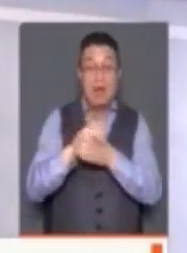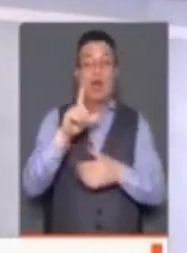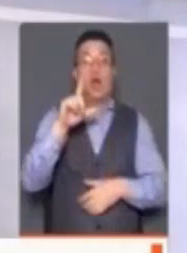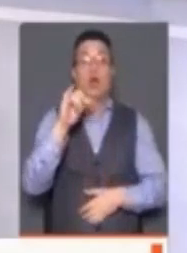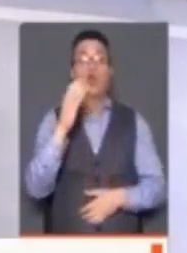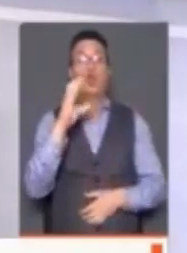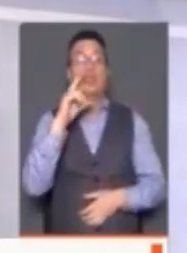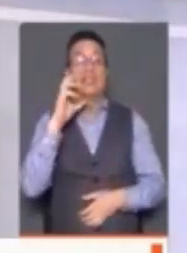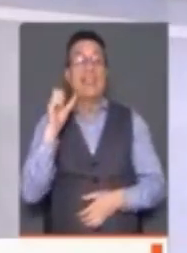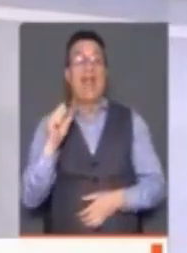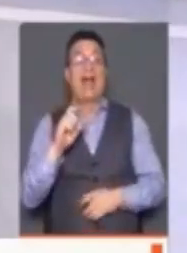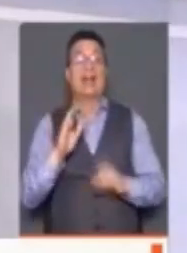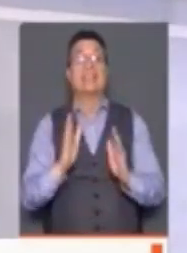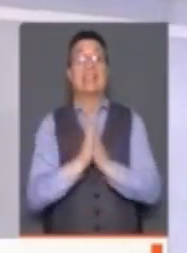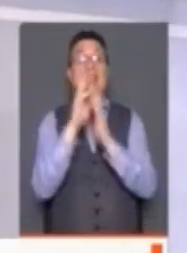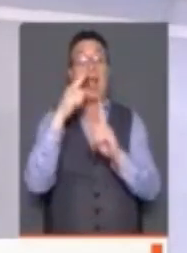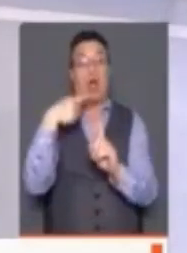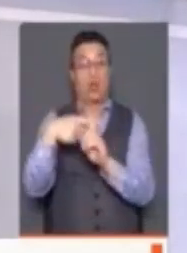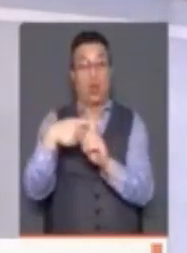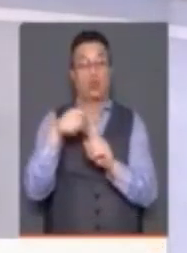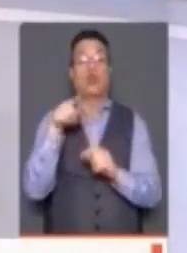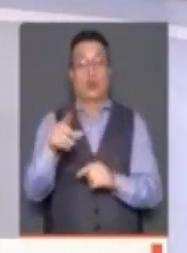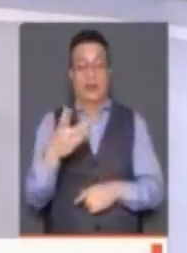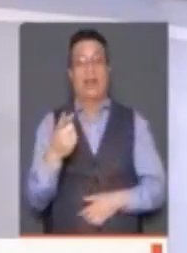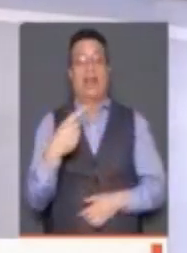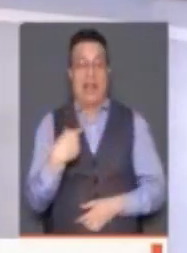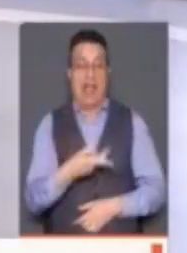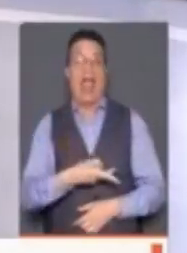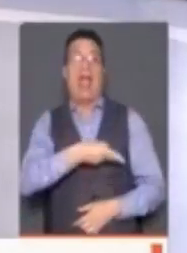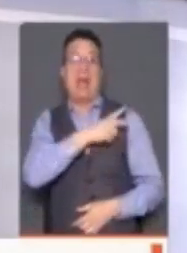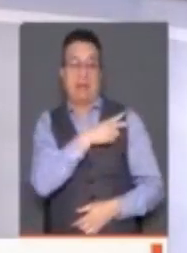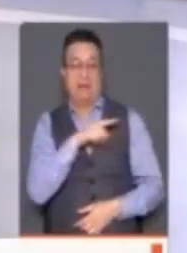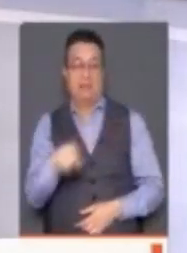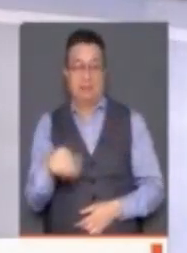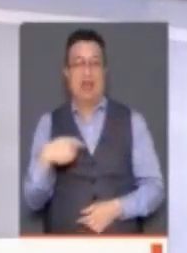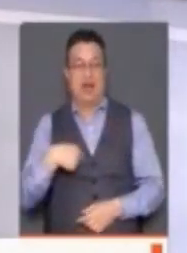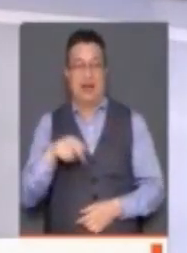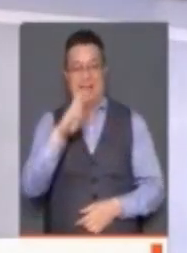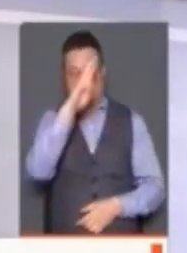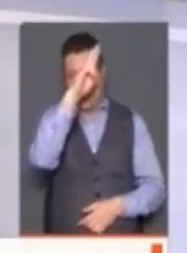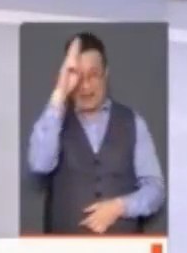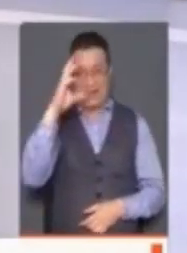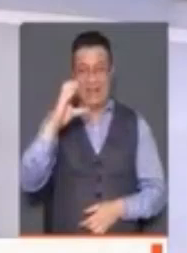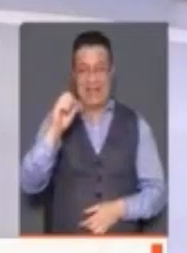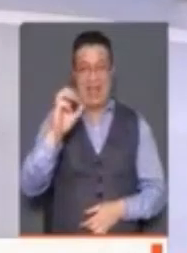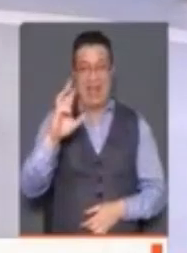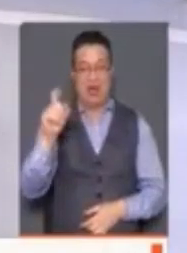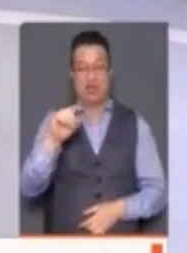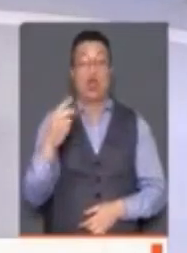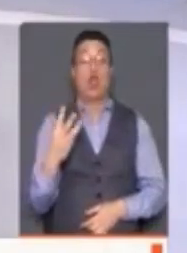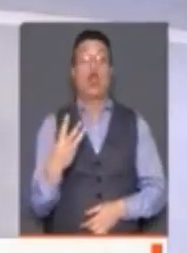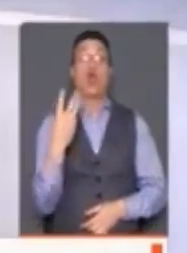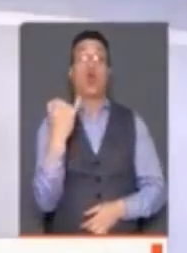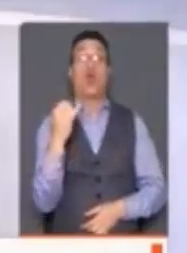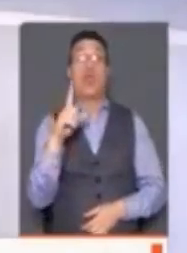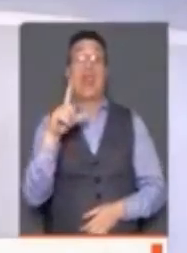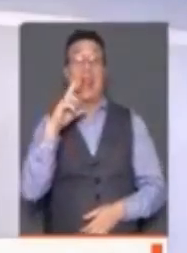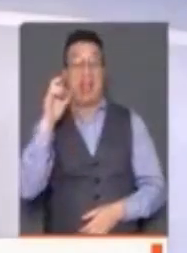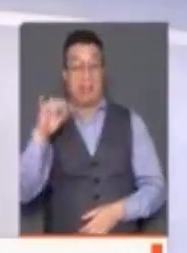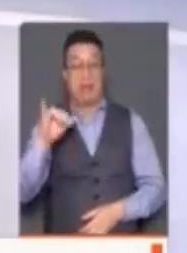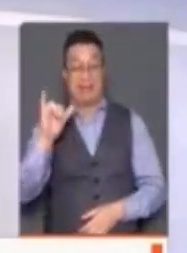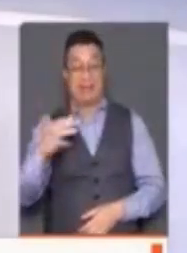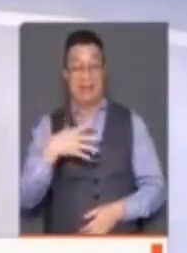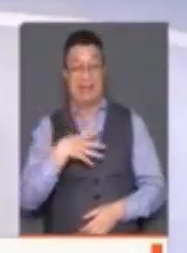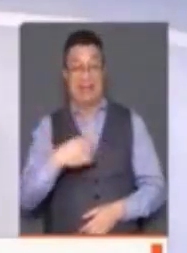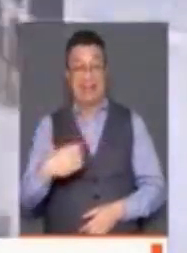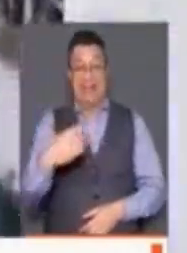Cruz, uno de sus hijos es ahijado del ahora rey Carlos, y William y la princesa